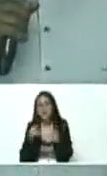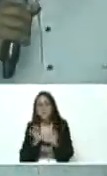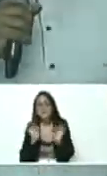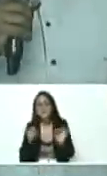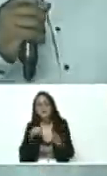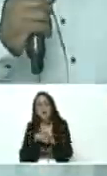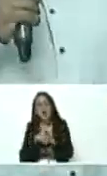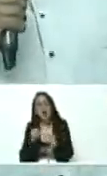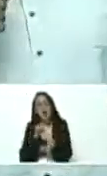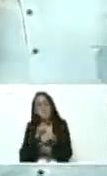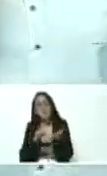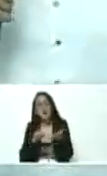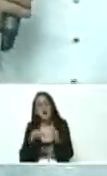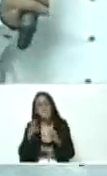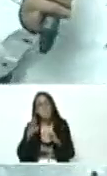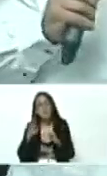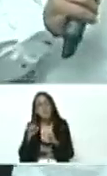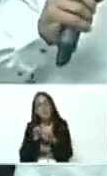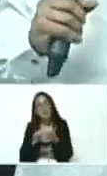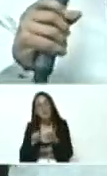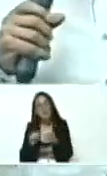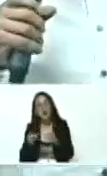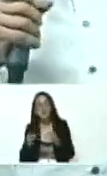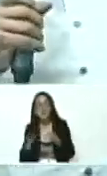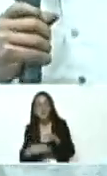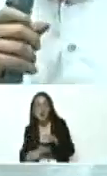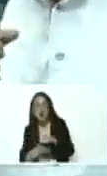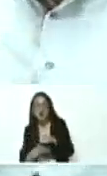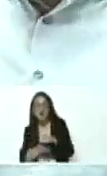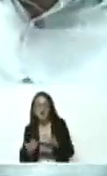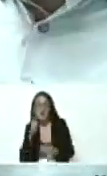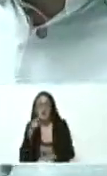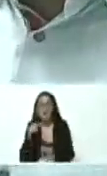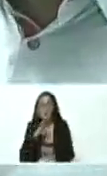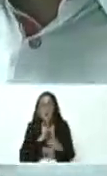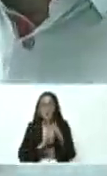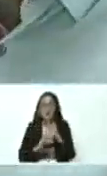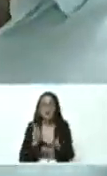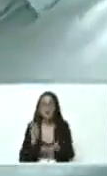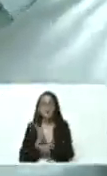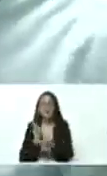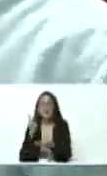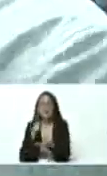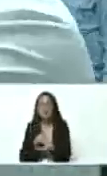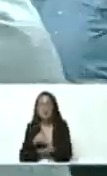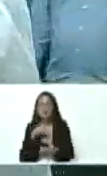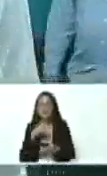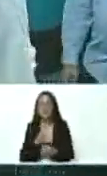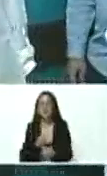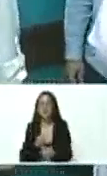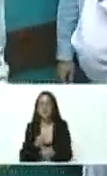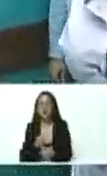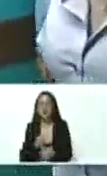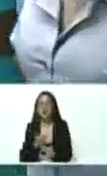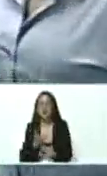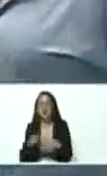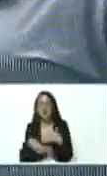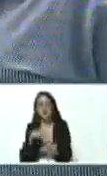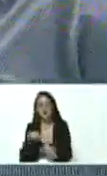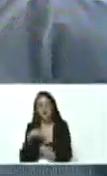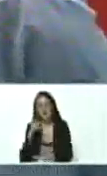se hacen cirugías menores también para nuestro pueblo humilde, que es el que llega siempre a estos CDI. Correcto. Confiando en la